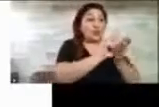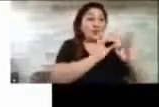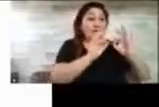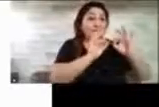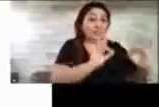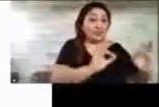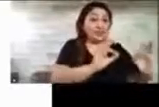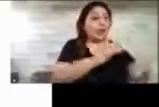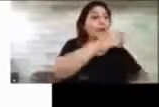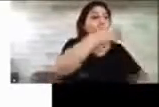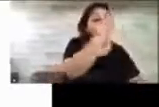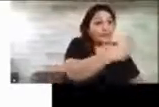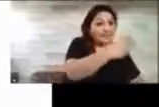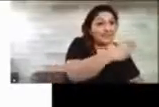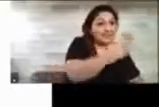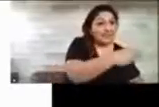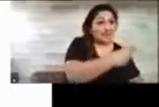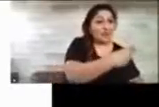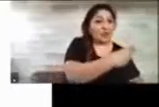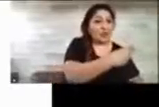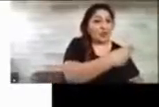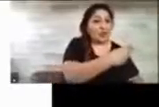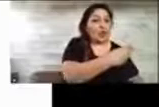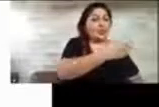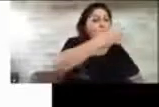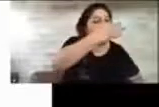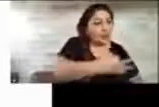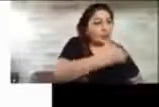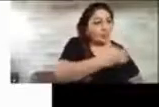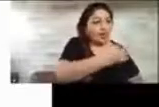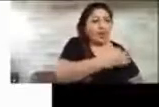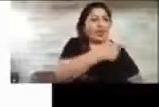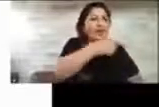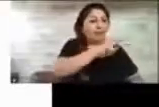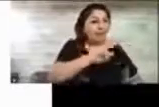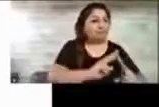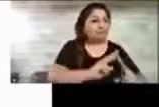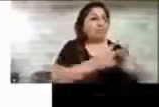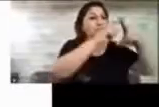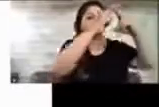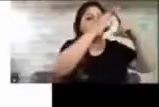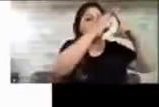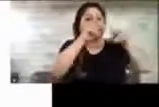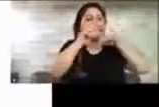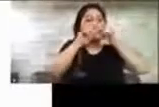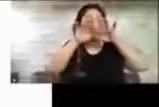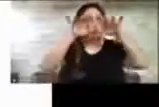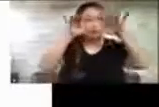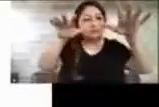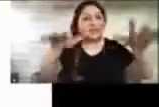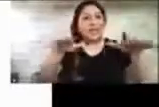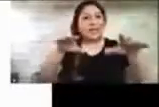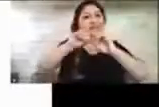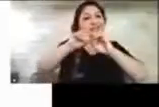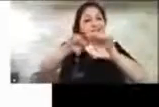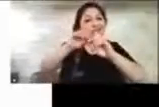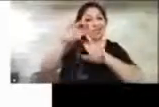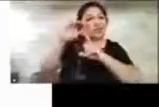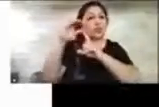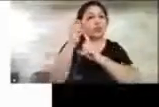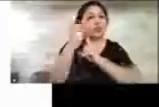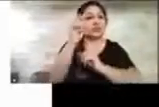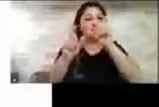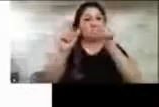fondo asegurar estas transformaciones, un plan de difusión y divulgación para culturizar a la gente y poder